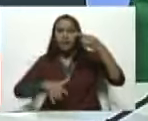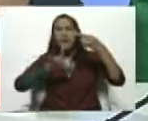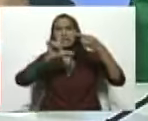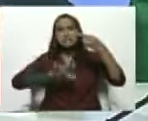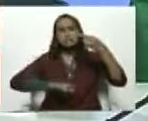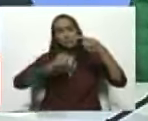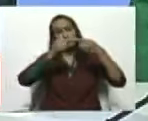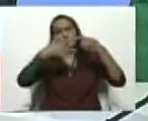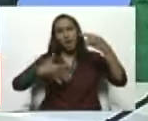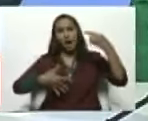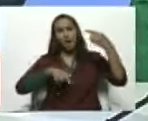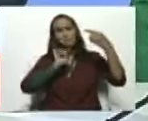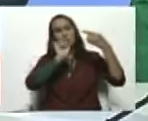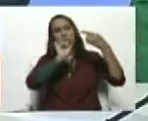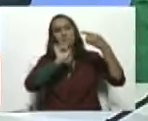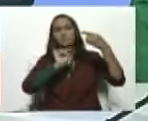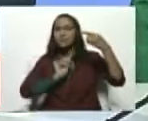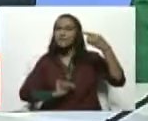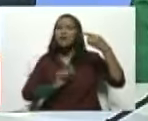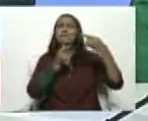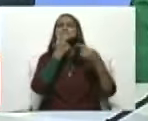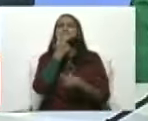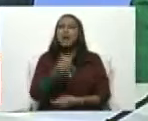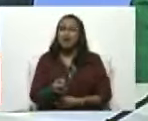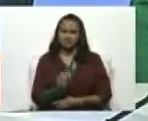ahí y monto mi 1x10. Eso es papayita.